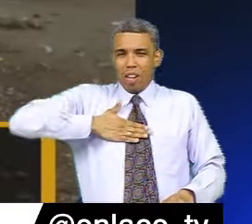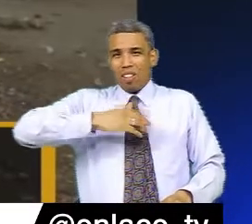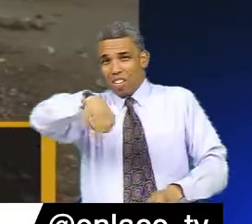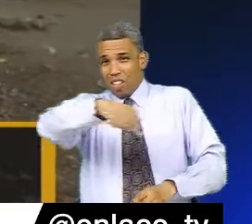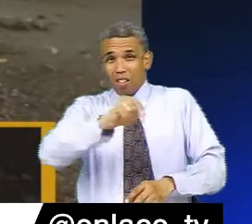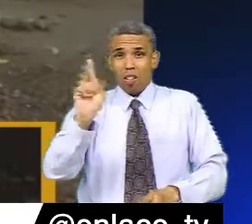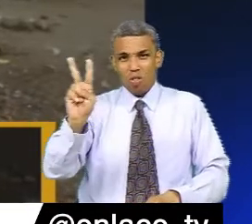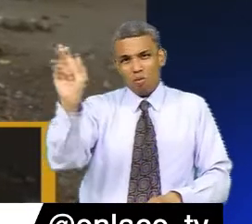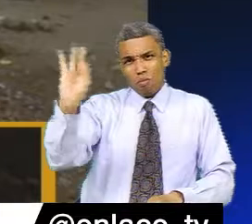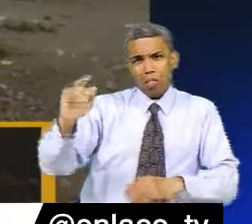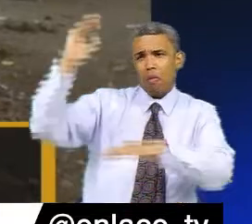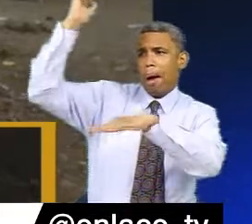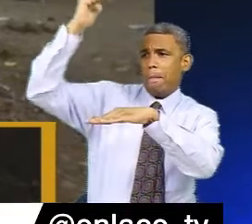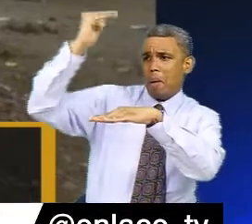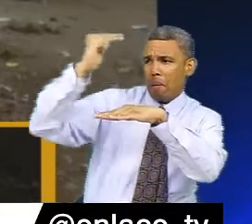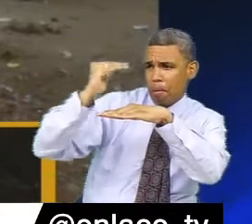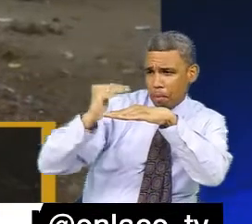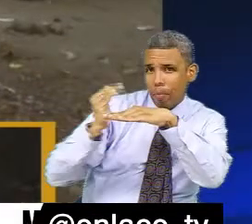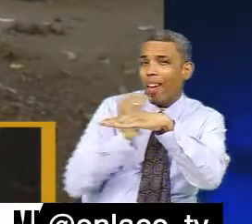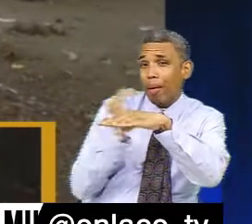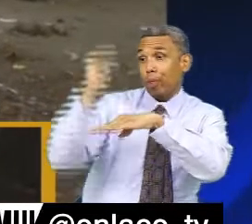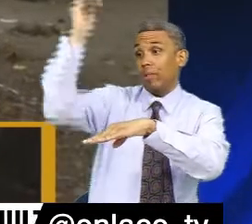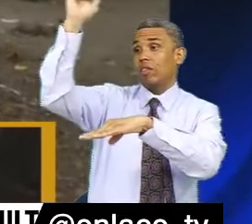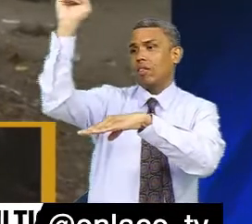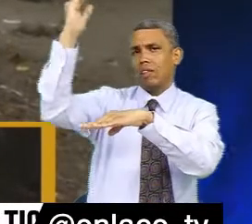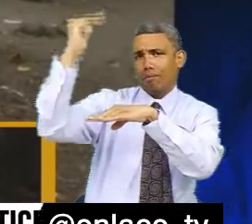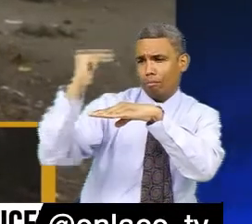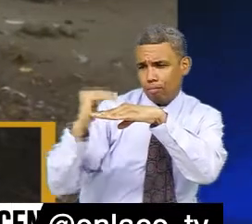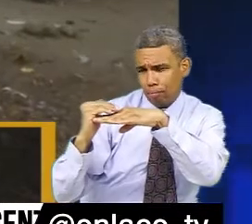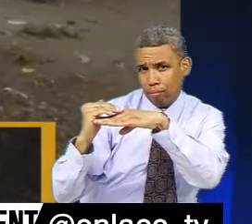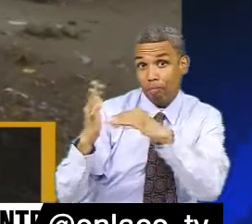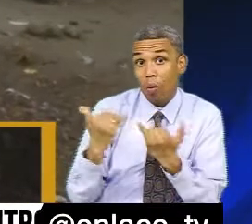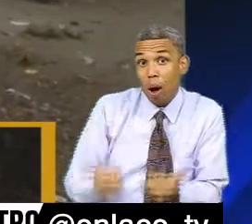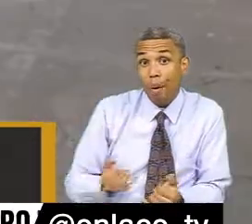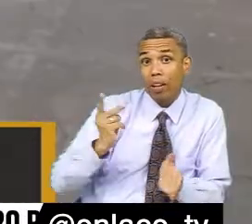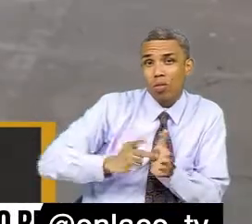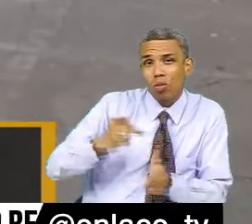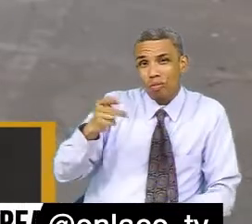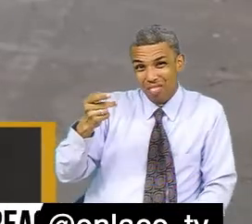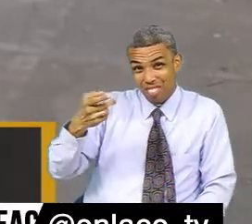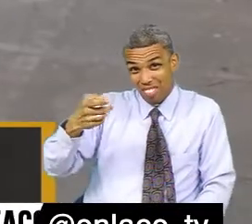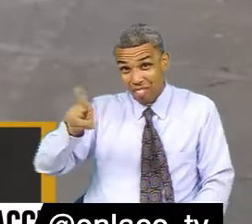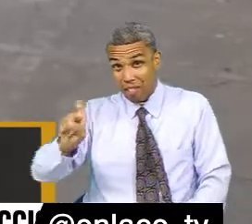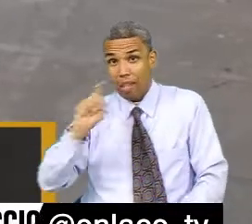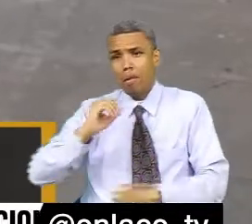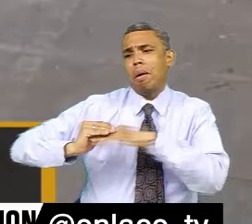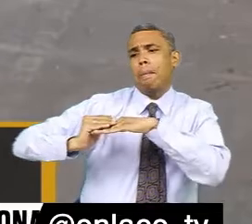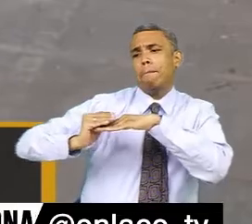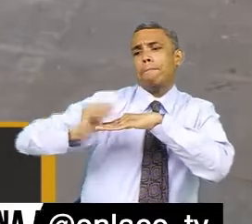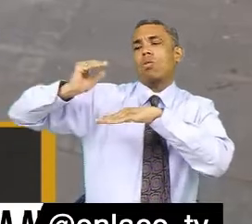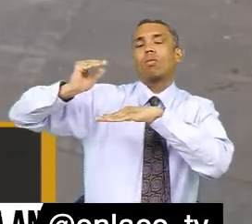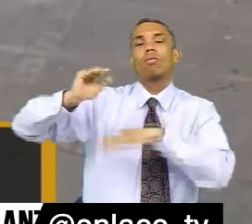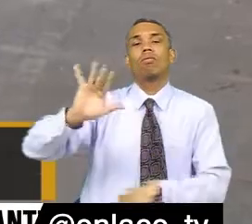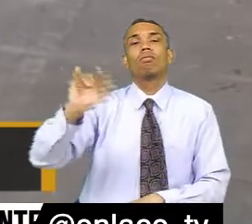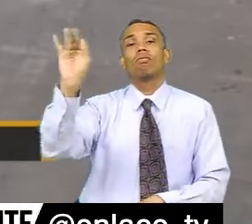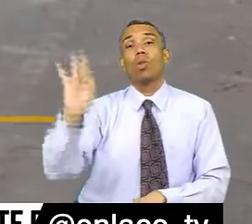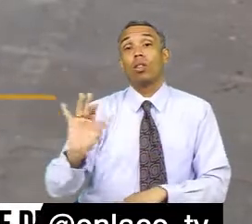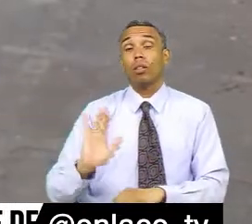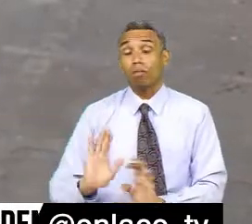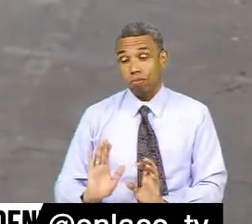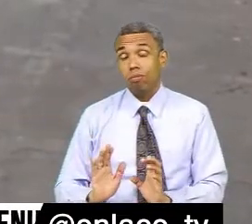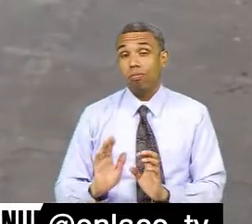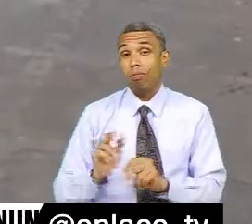conocer las autoridades, ya que se habla de este tema cuando se supera el 5%. Las autoridades además solicitan no estigmatizar a los habitantes